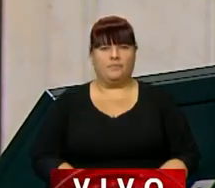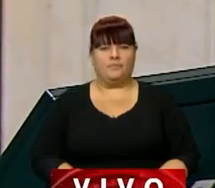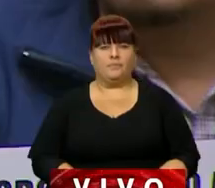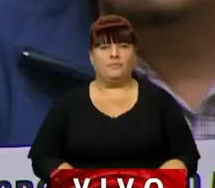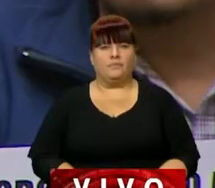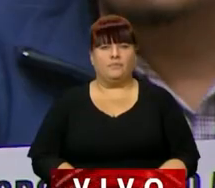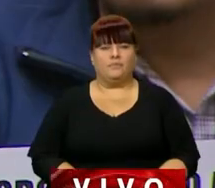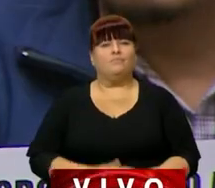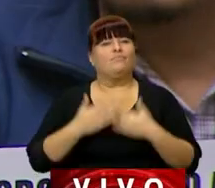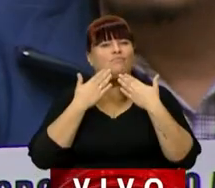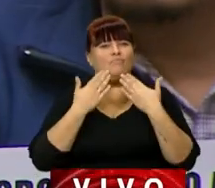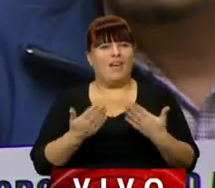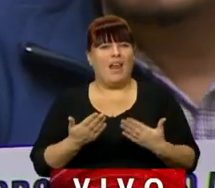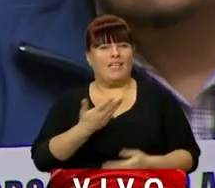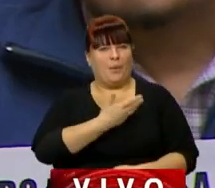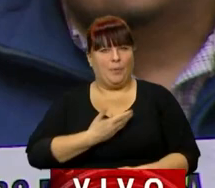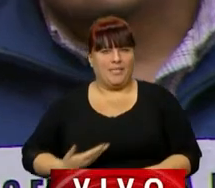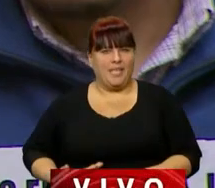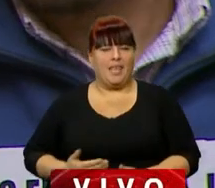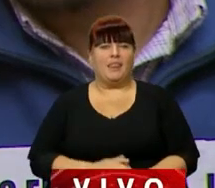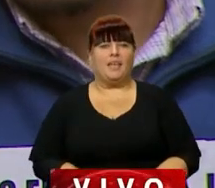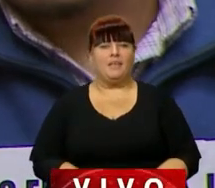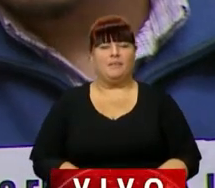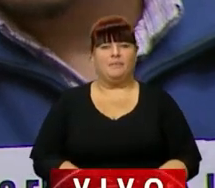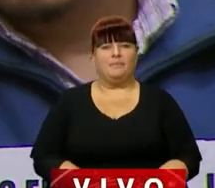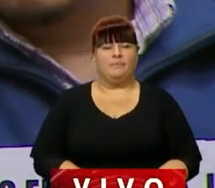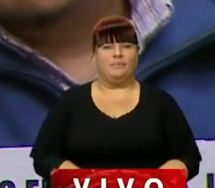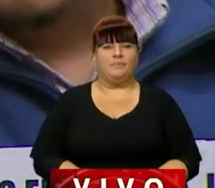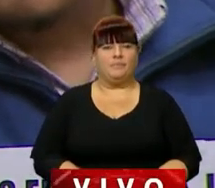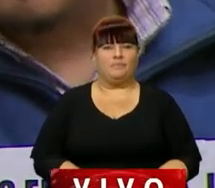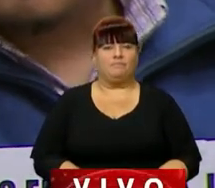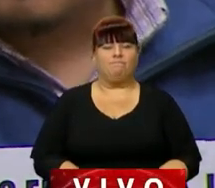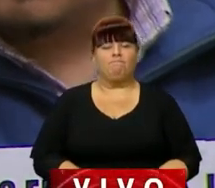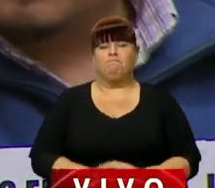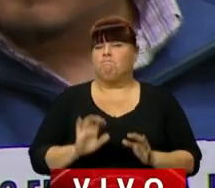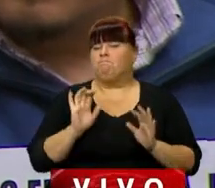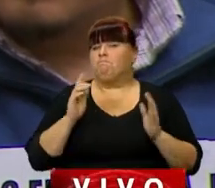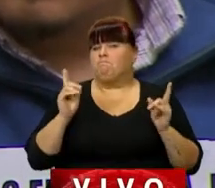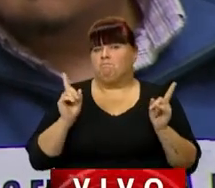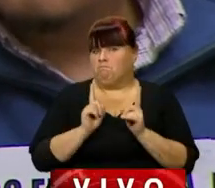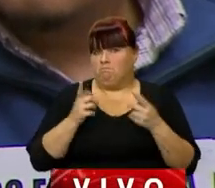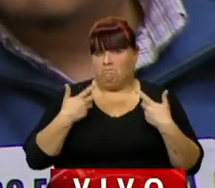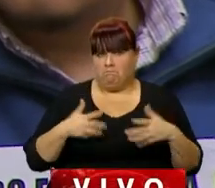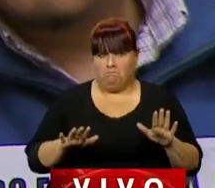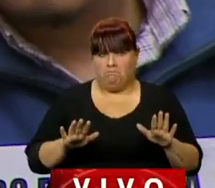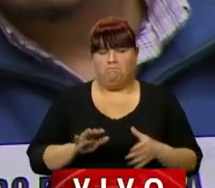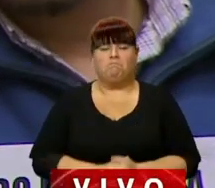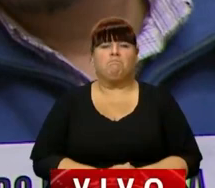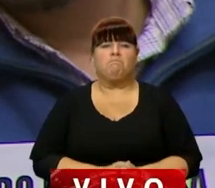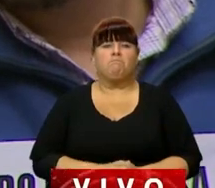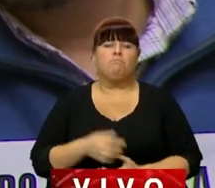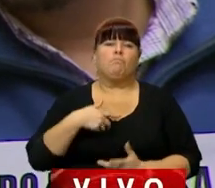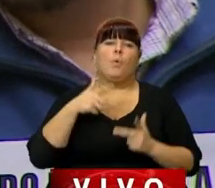aires gracias señor presidente sencillamente vamos a